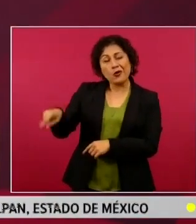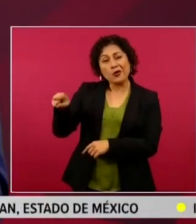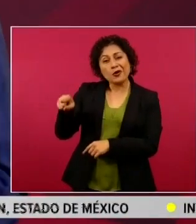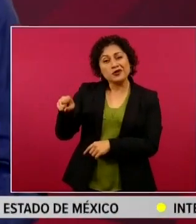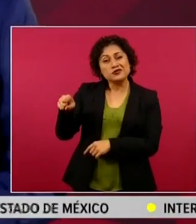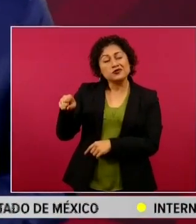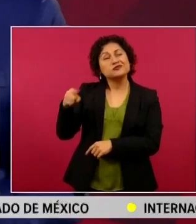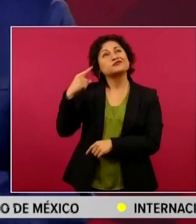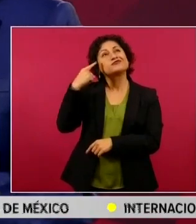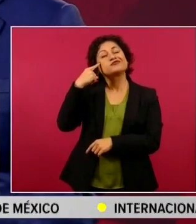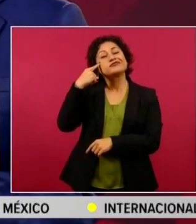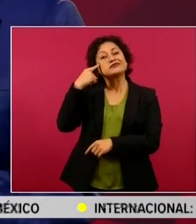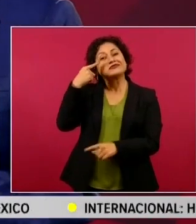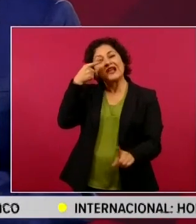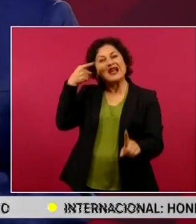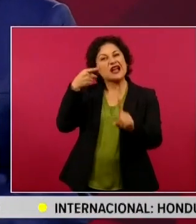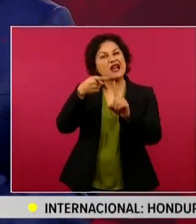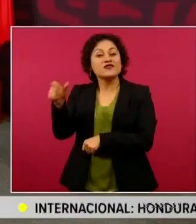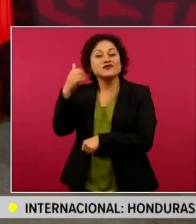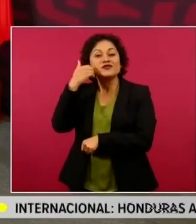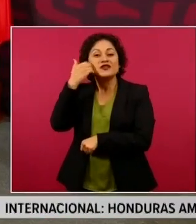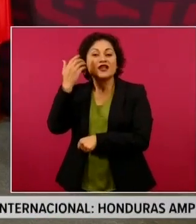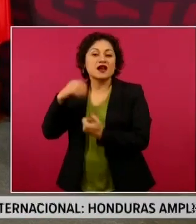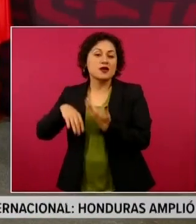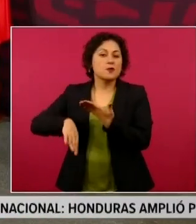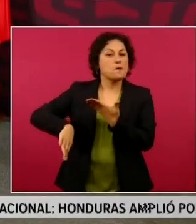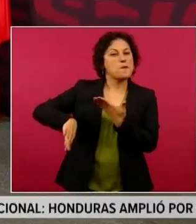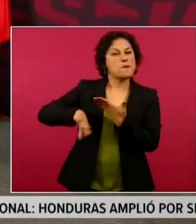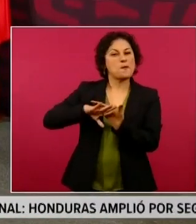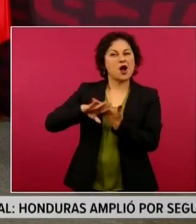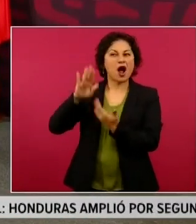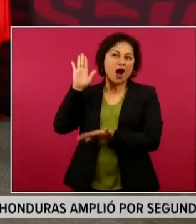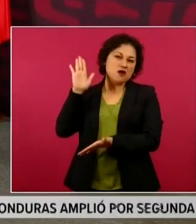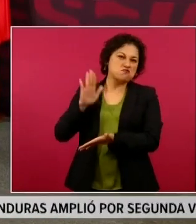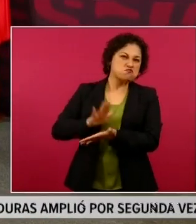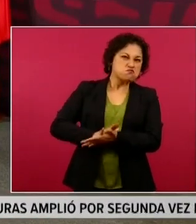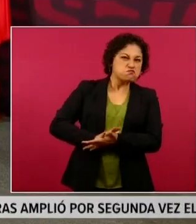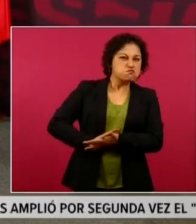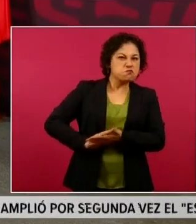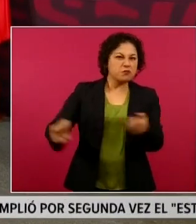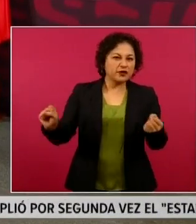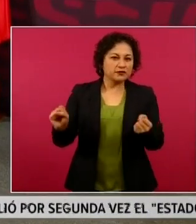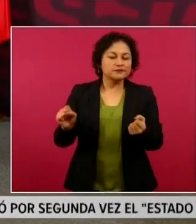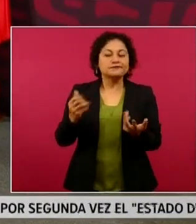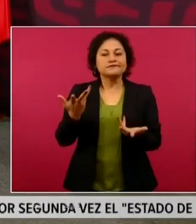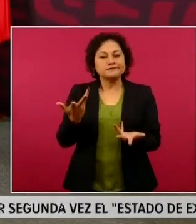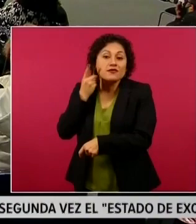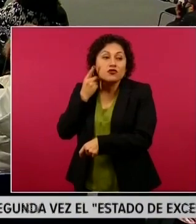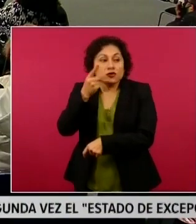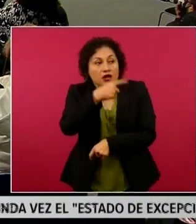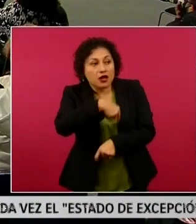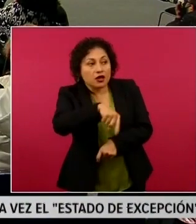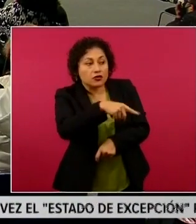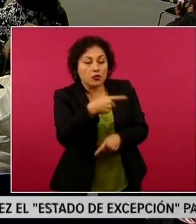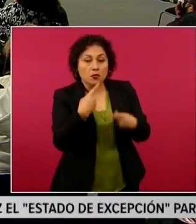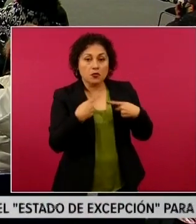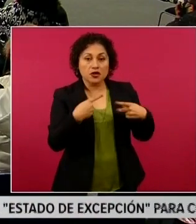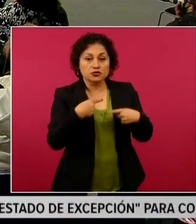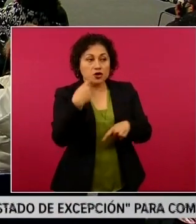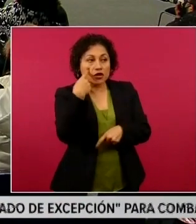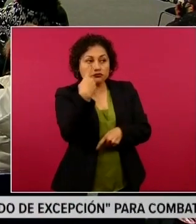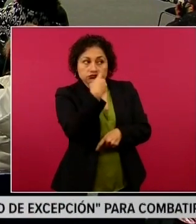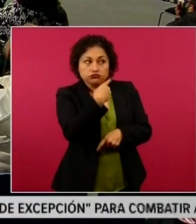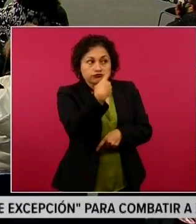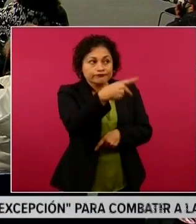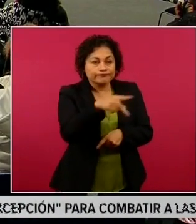debilitarnos, socavar al gobierno para que no avance y se